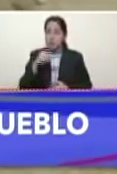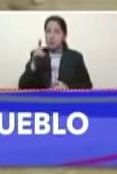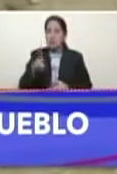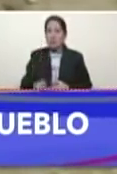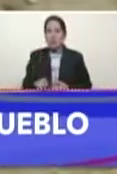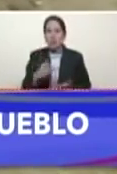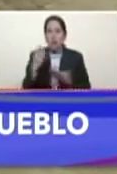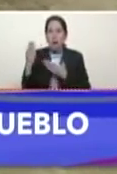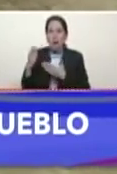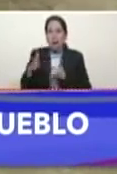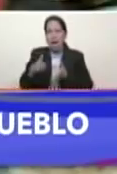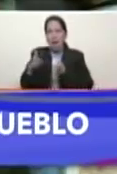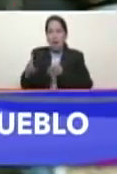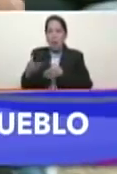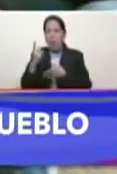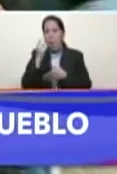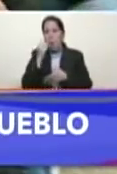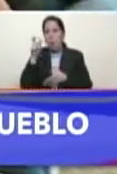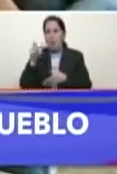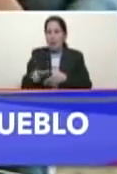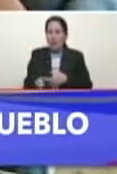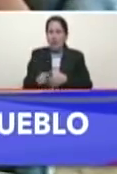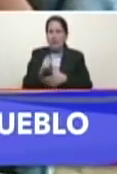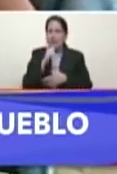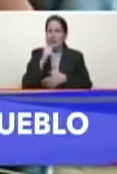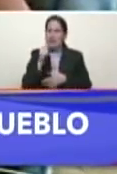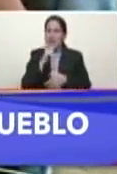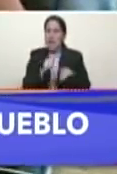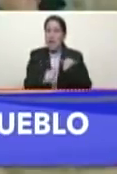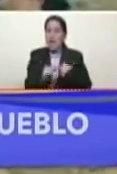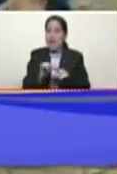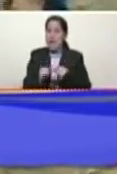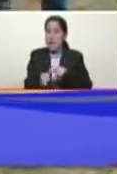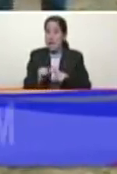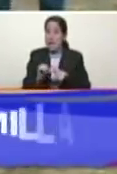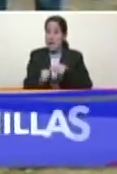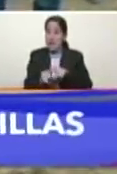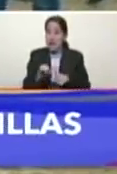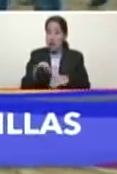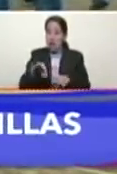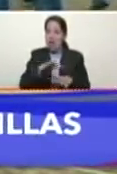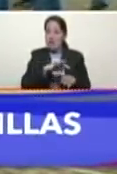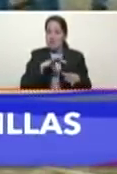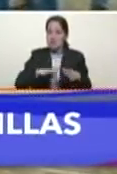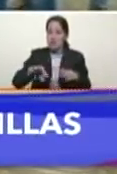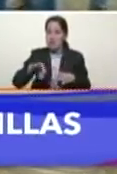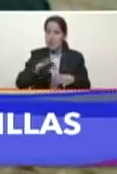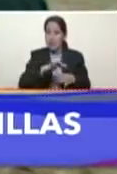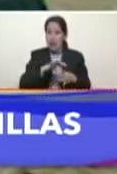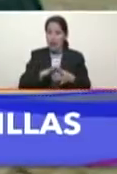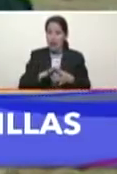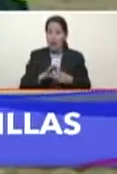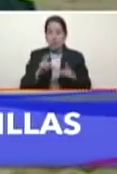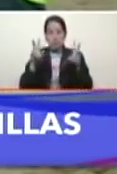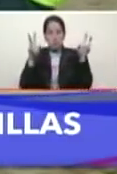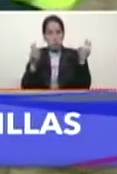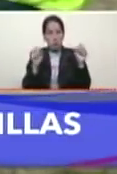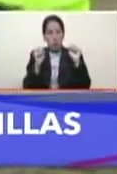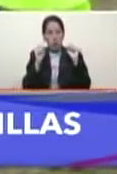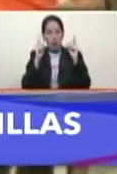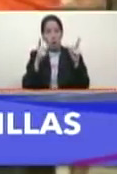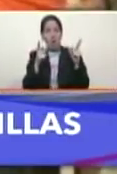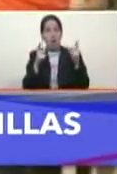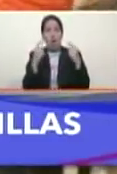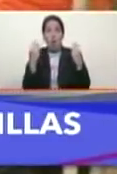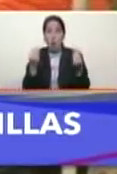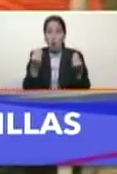el compañero Pablo Characo. Pablo Characo es el ingeniero de esta semilla, es el compañero que innovó ancestralmente,